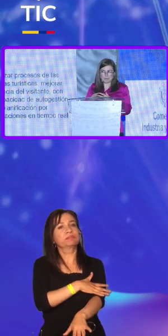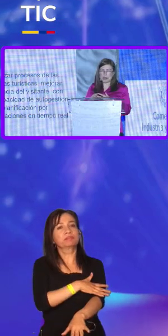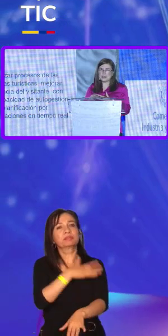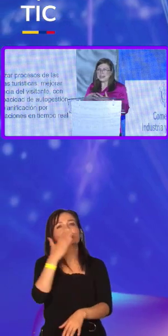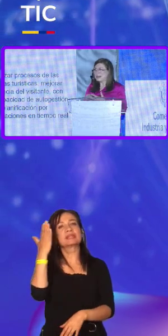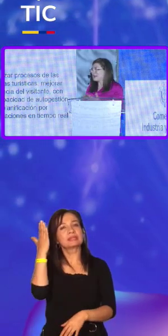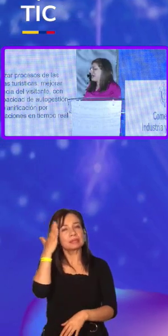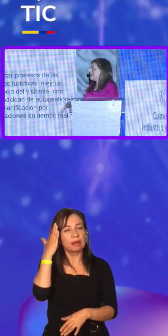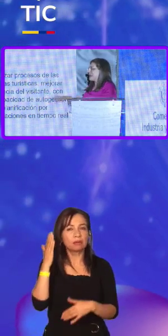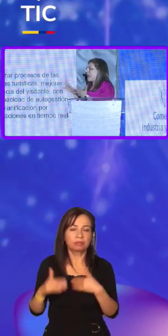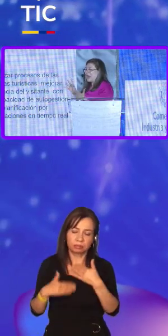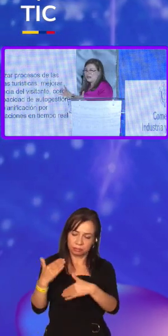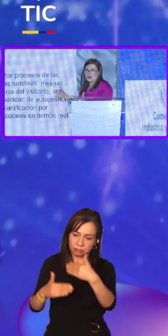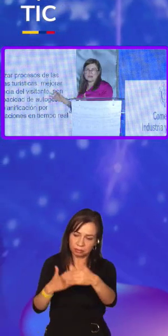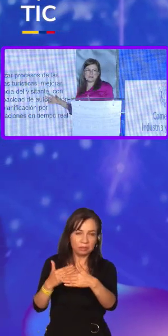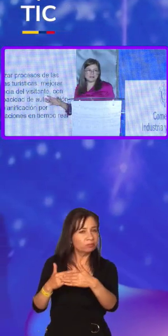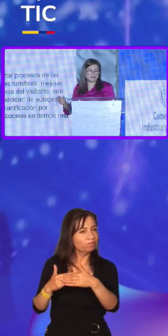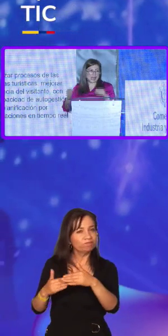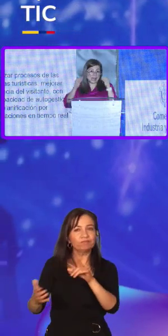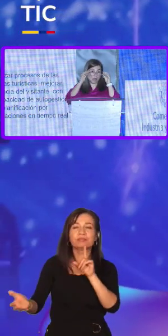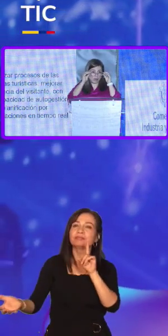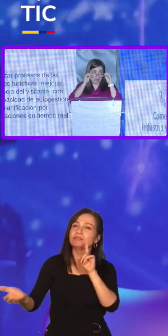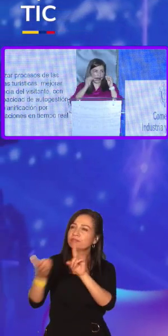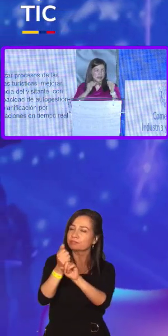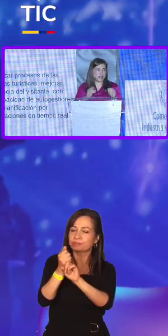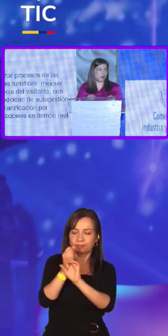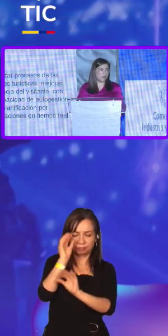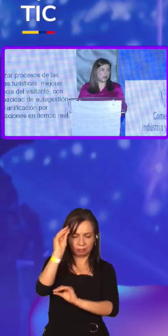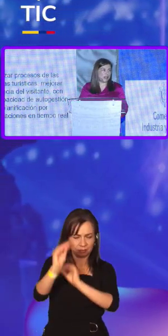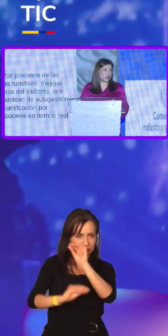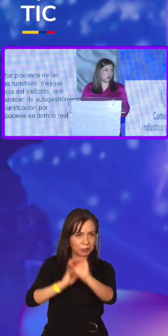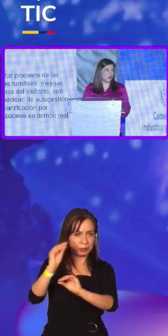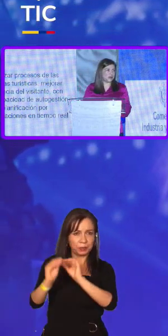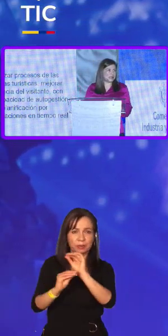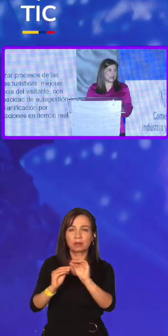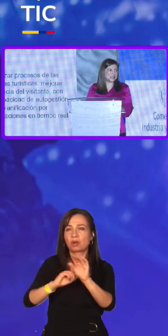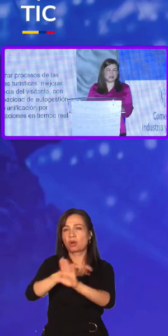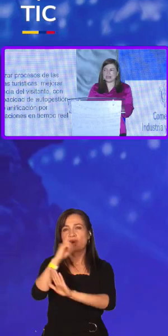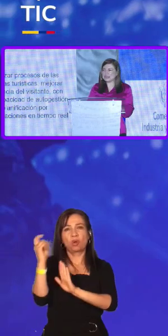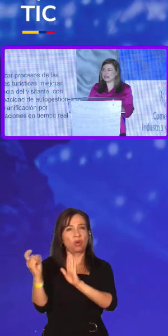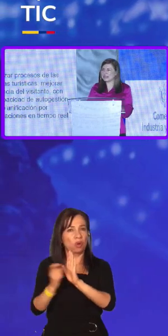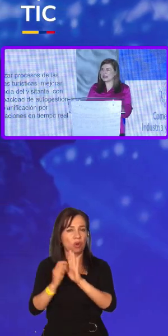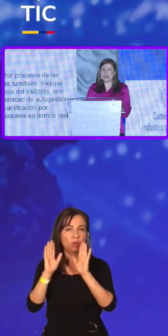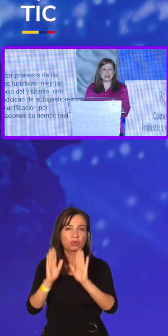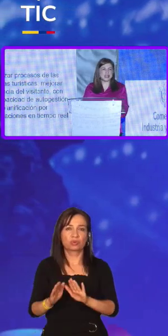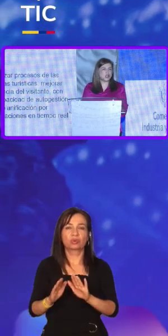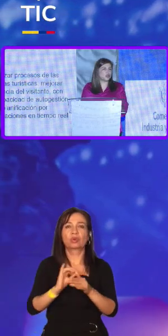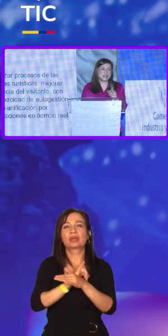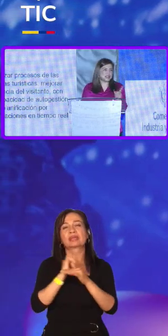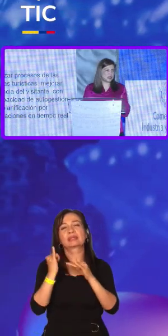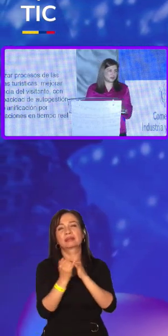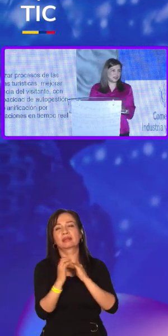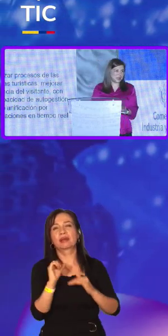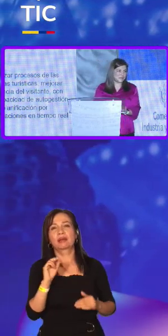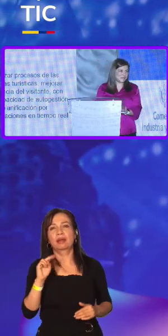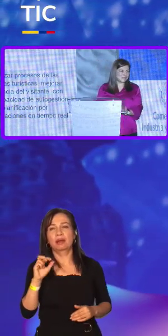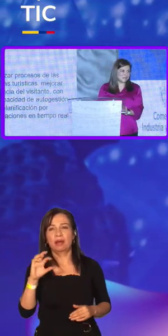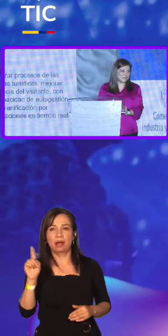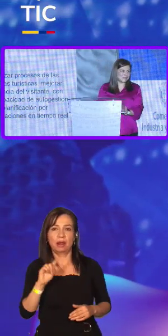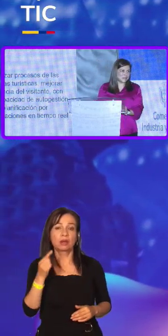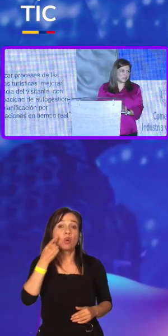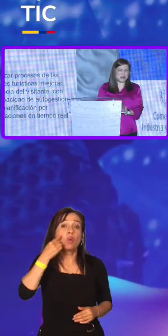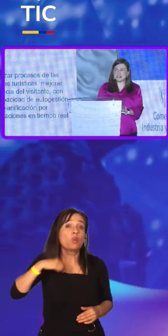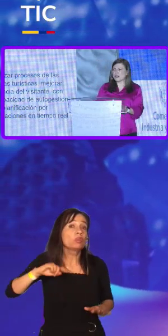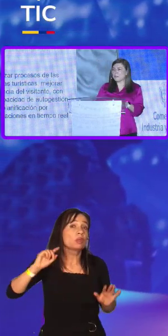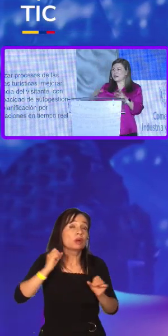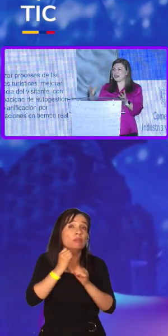Sabemos que podemos llegar hasta algo tan elaborado y tan completo como están haciendo las Islas Canarias, no se hace en